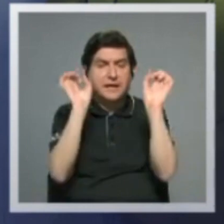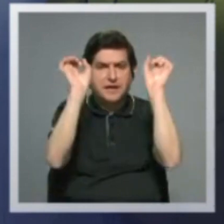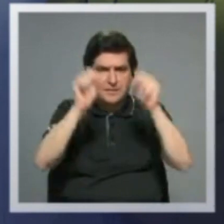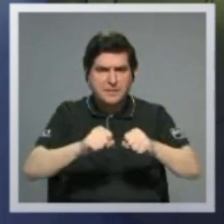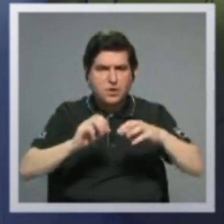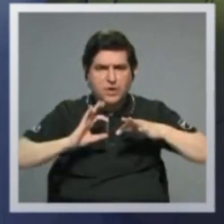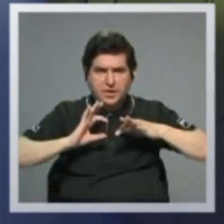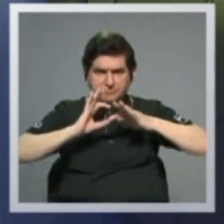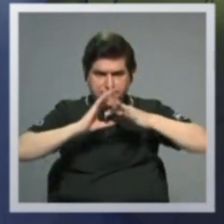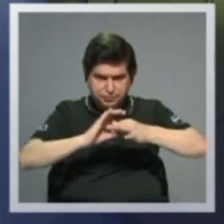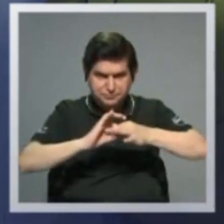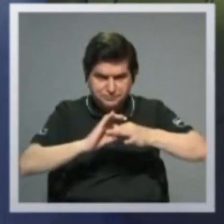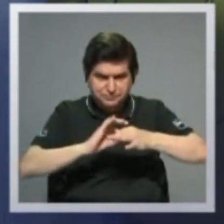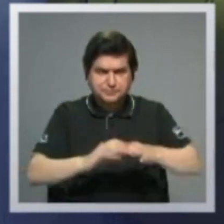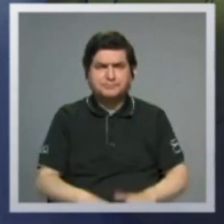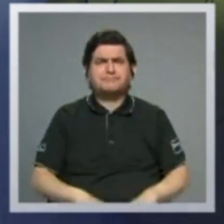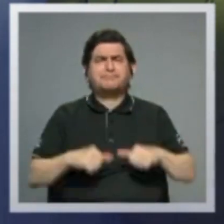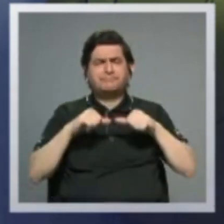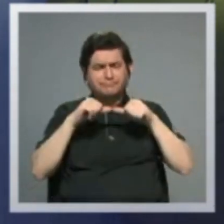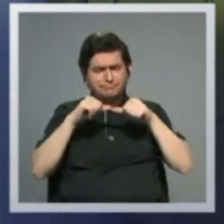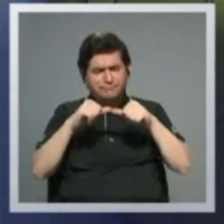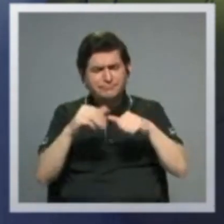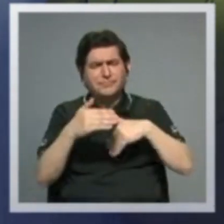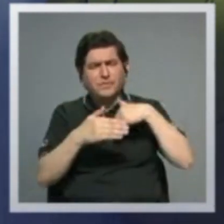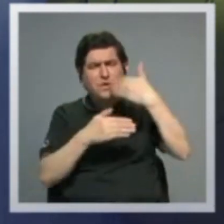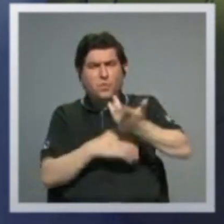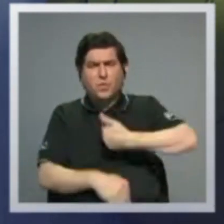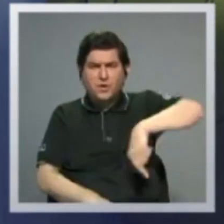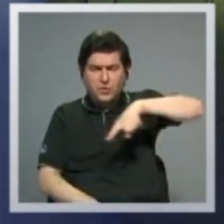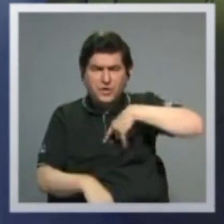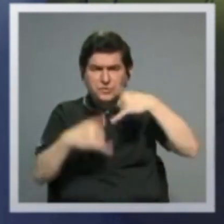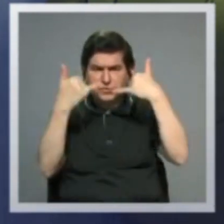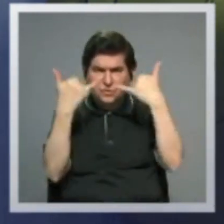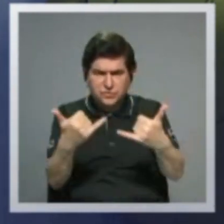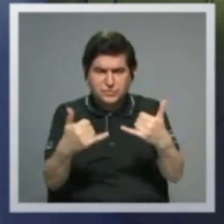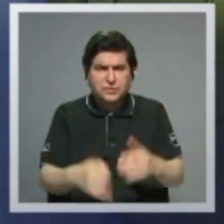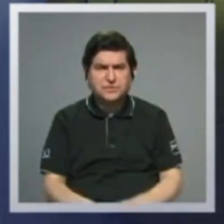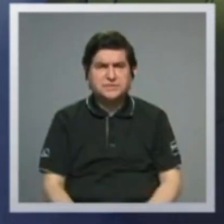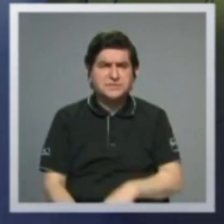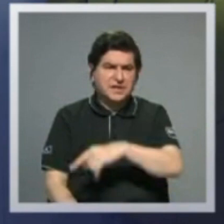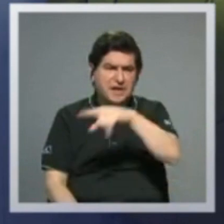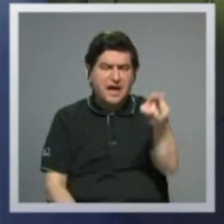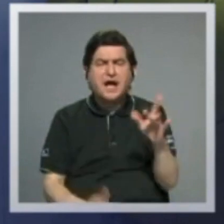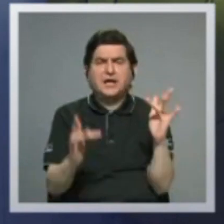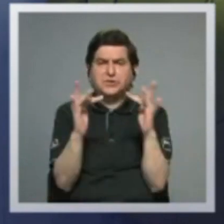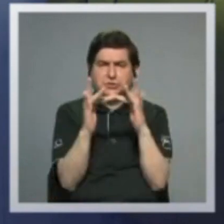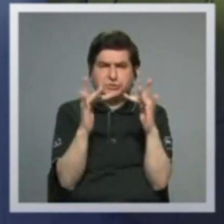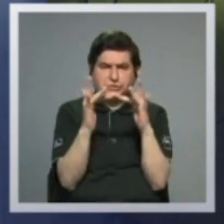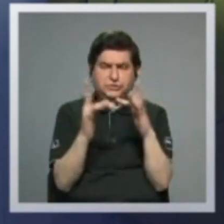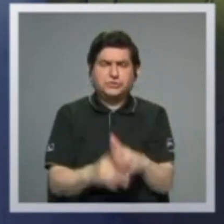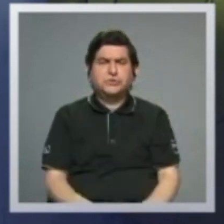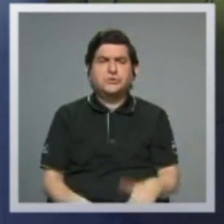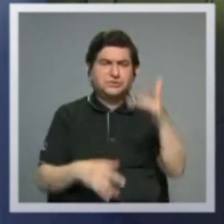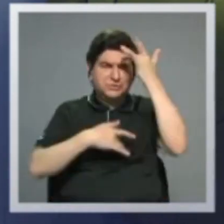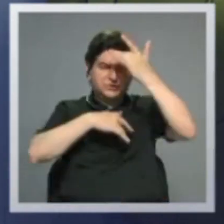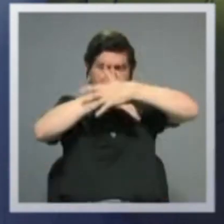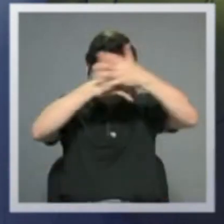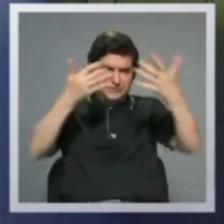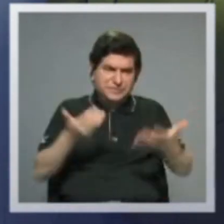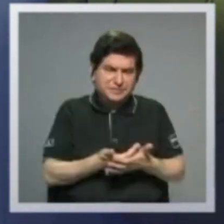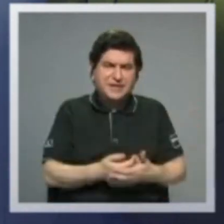estas vinculaciones que continuaran después de que nosotros los habíamos puesto en contacto. La pandemia nos